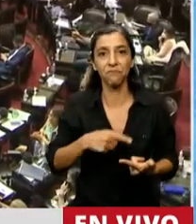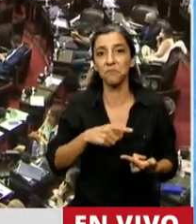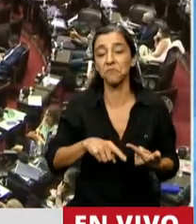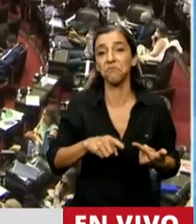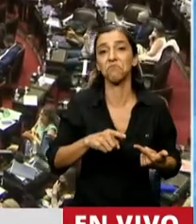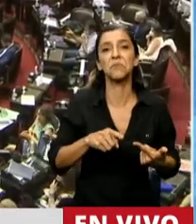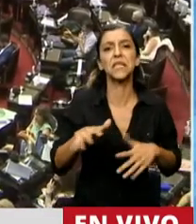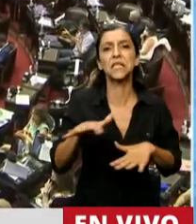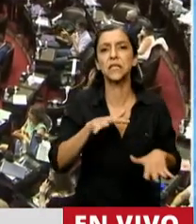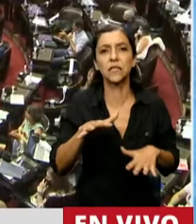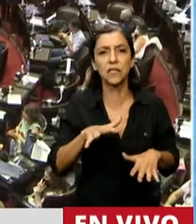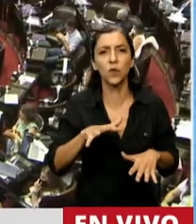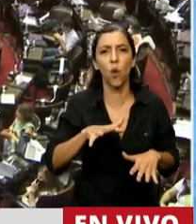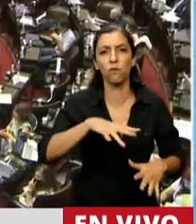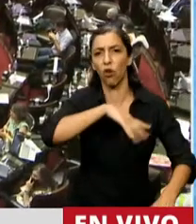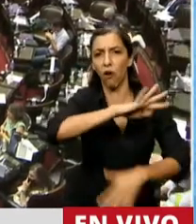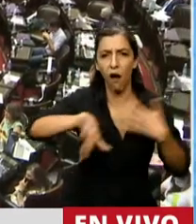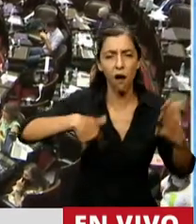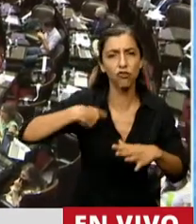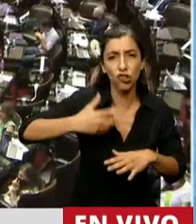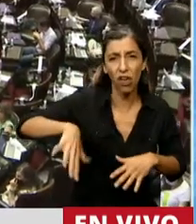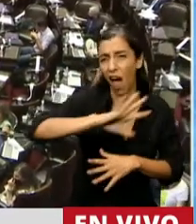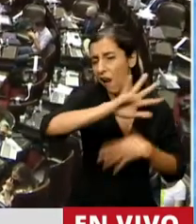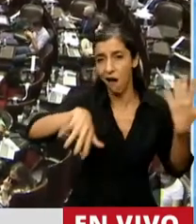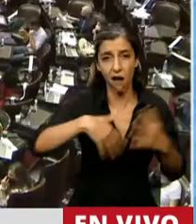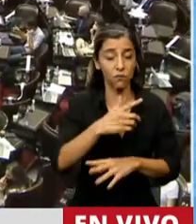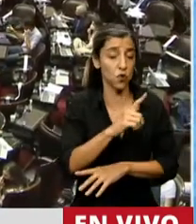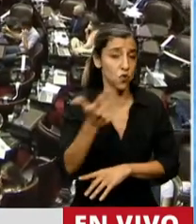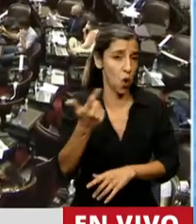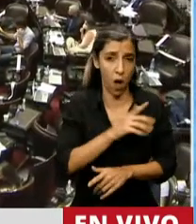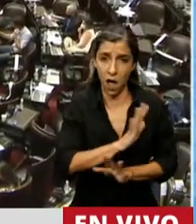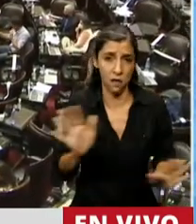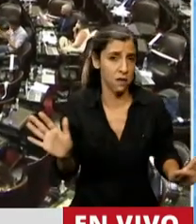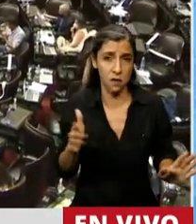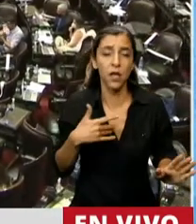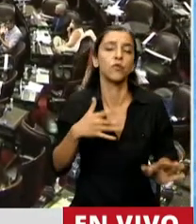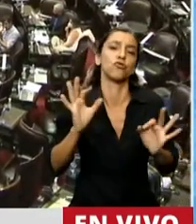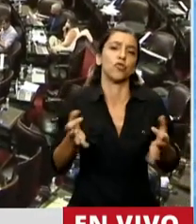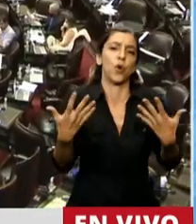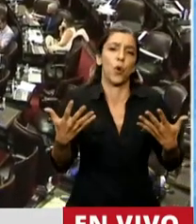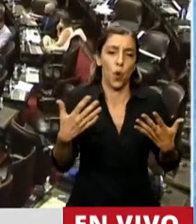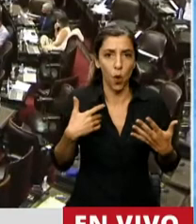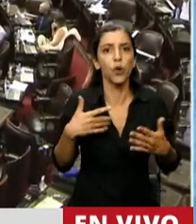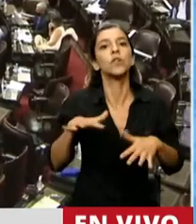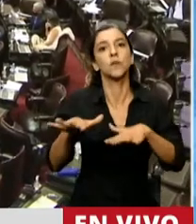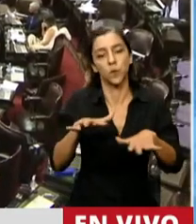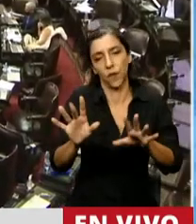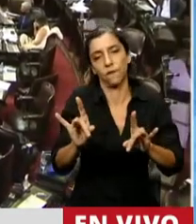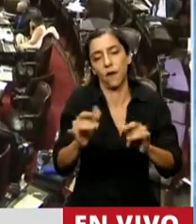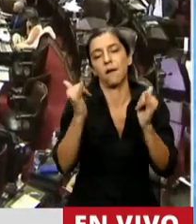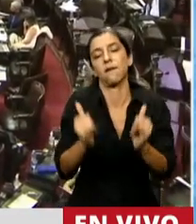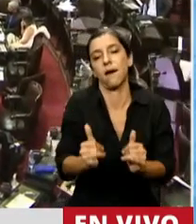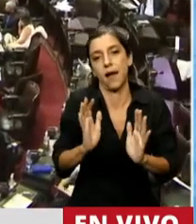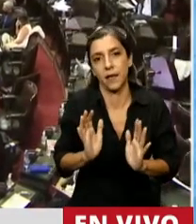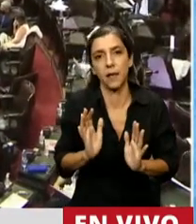política social que hay una situación compleja no hay ninguna duda pero que también